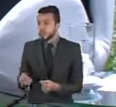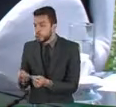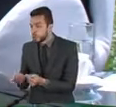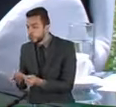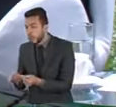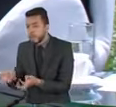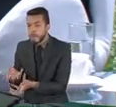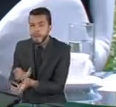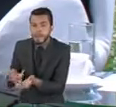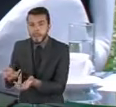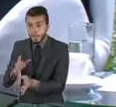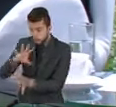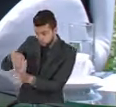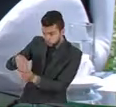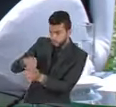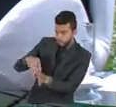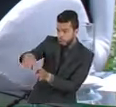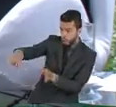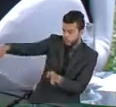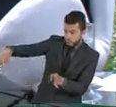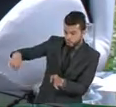que necesita cada distrito.